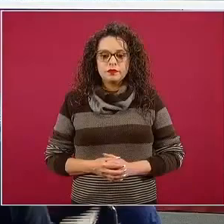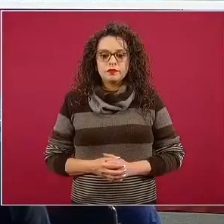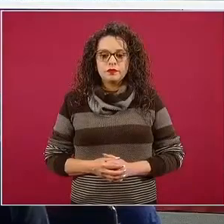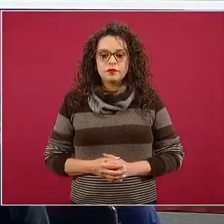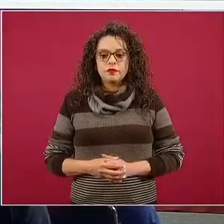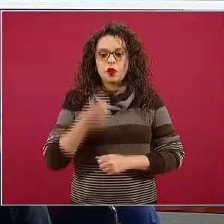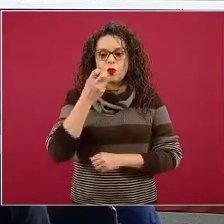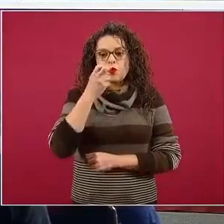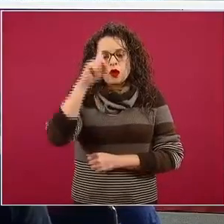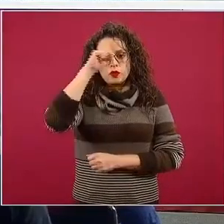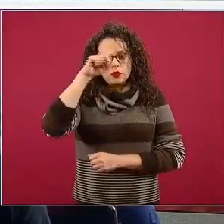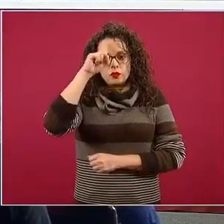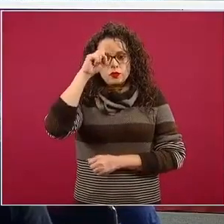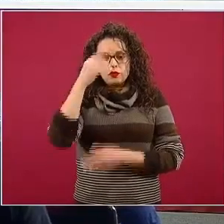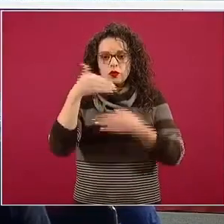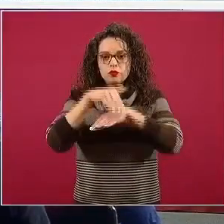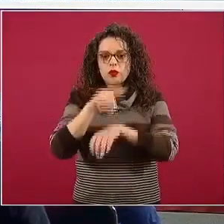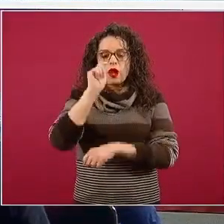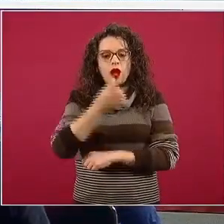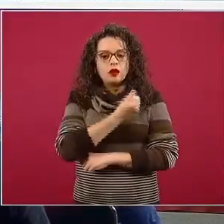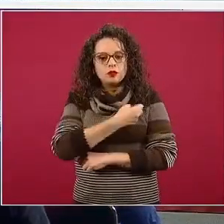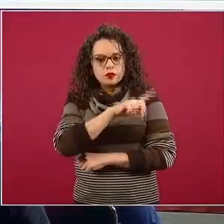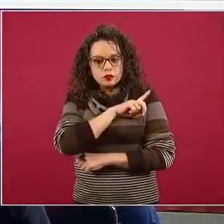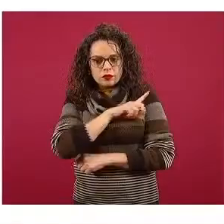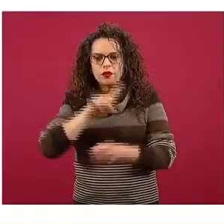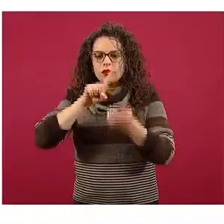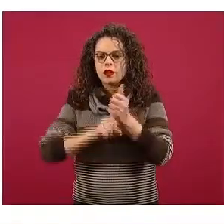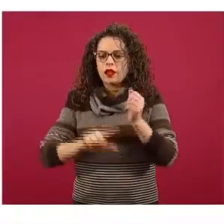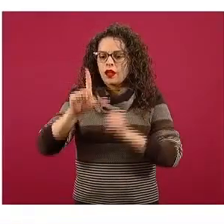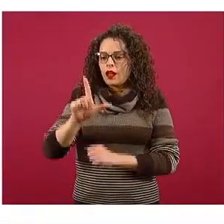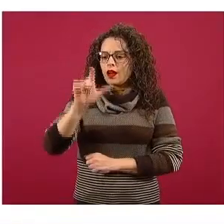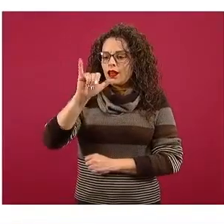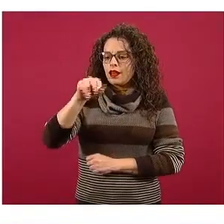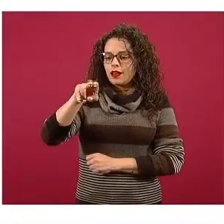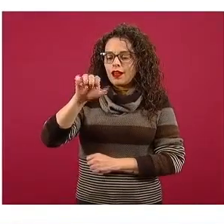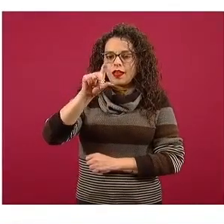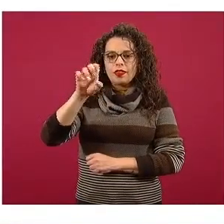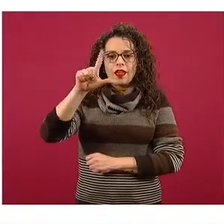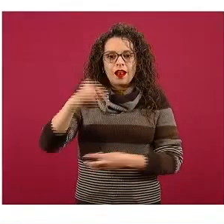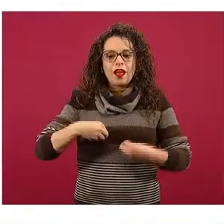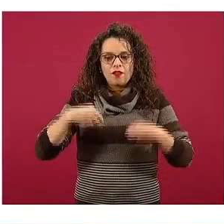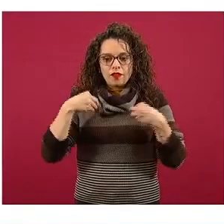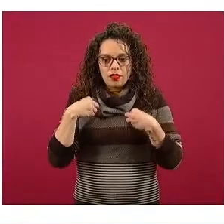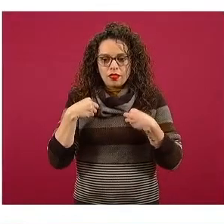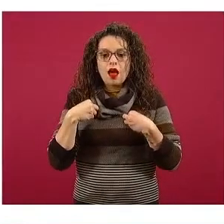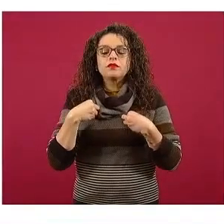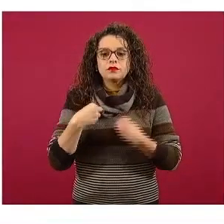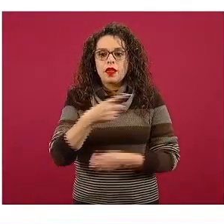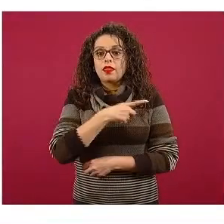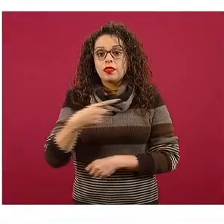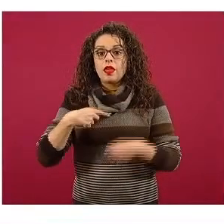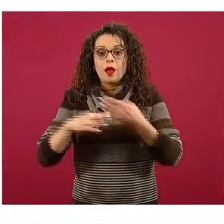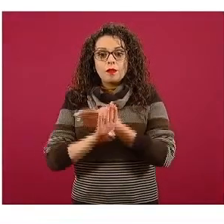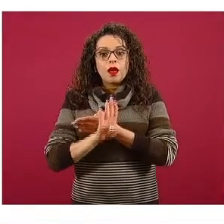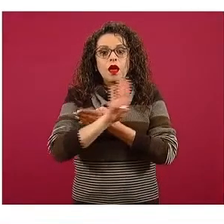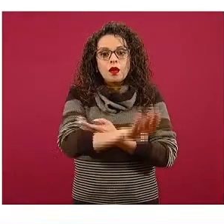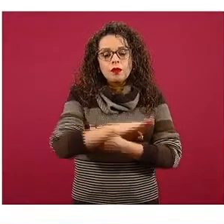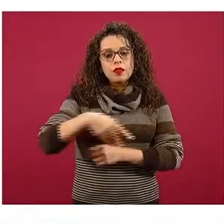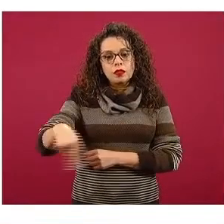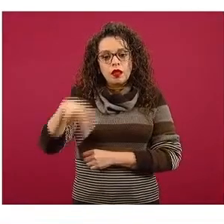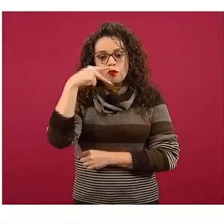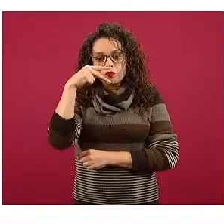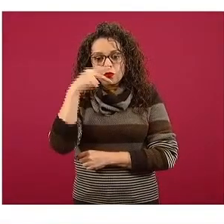desde la línea de la vida que voy a mencionar en un momento más, son: uno, evitar fumar o vapear en